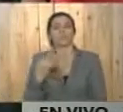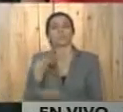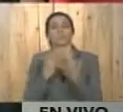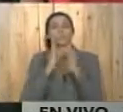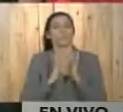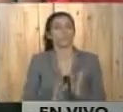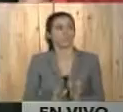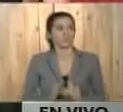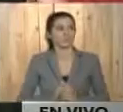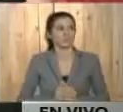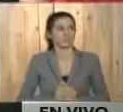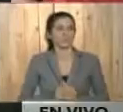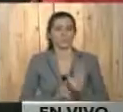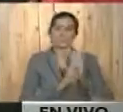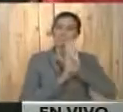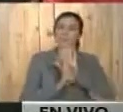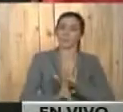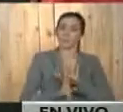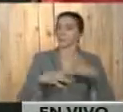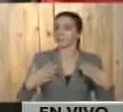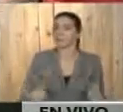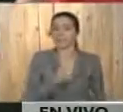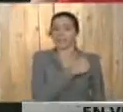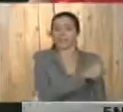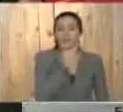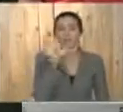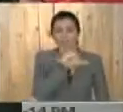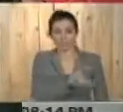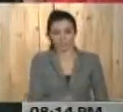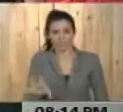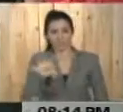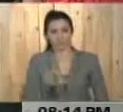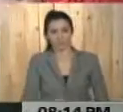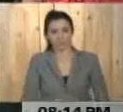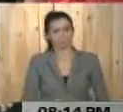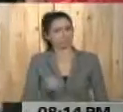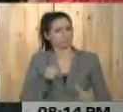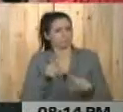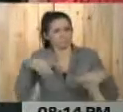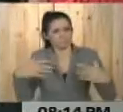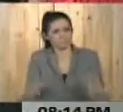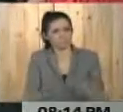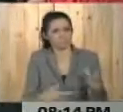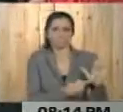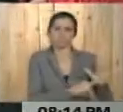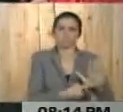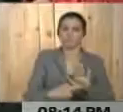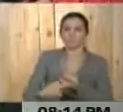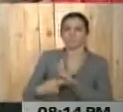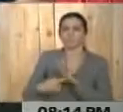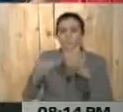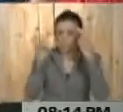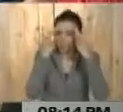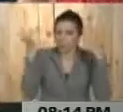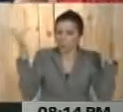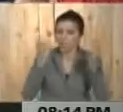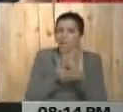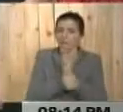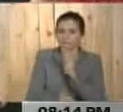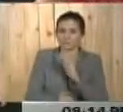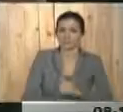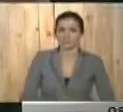estudiantes en representación de cada estado, con el fin de dar a conocer nuestro gran talento.